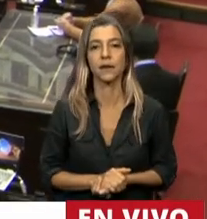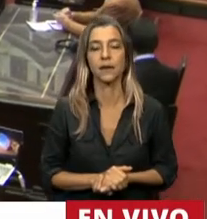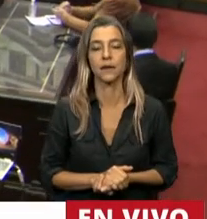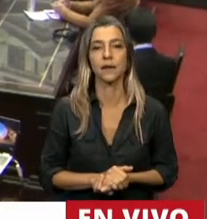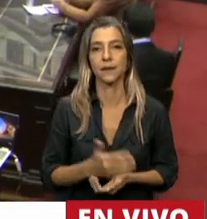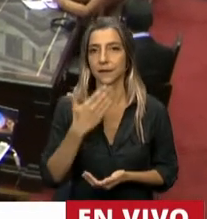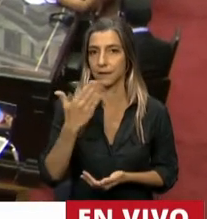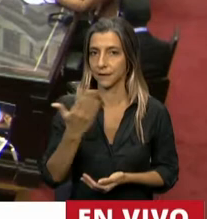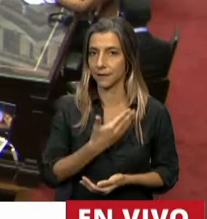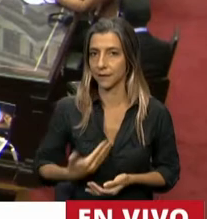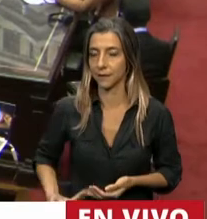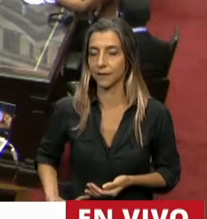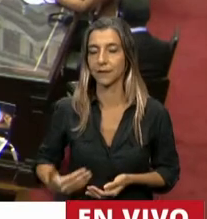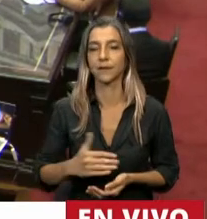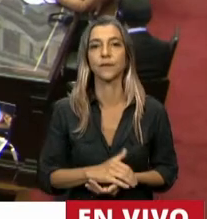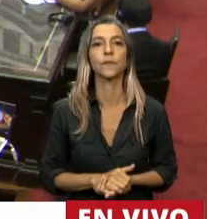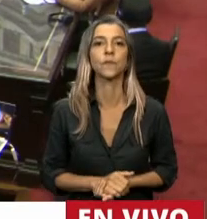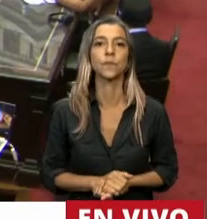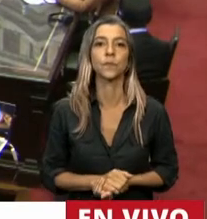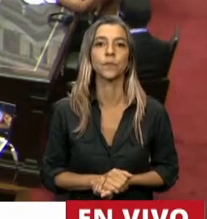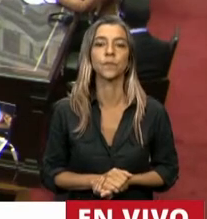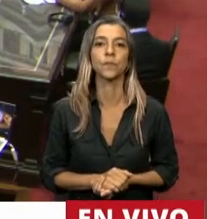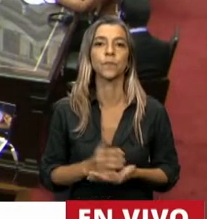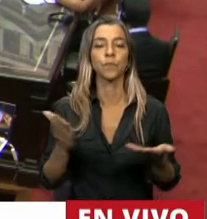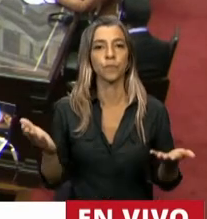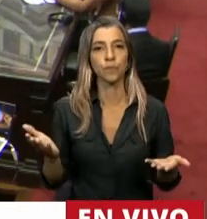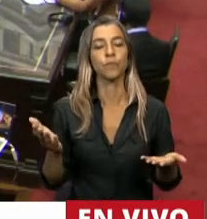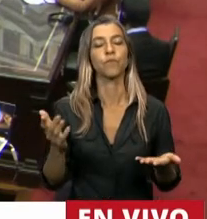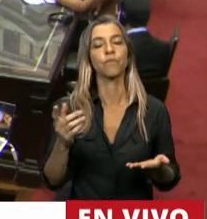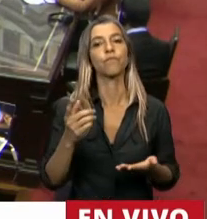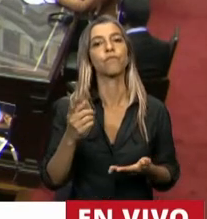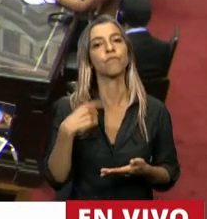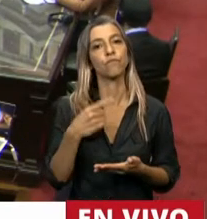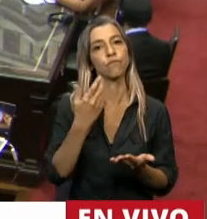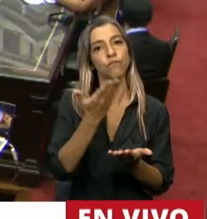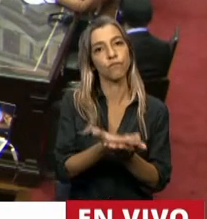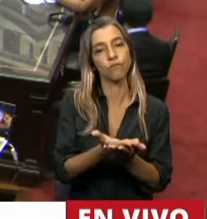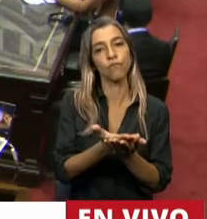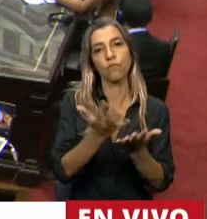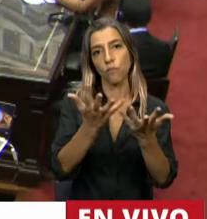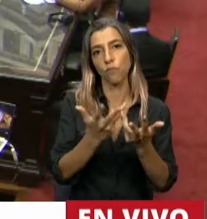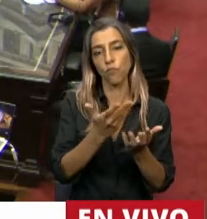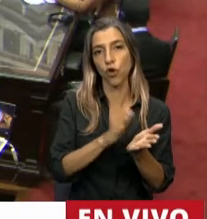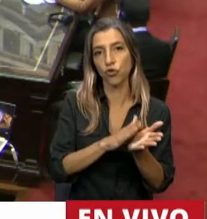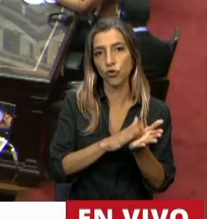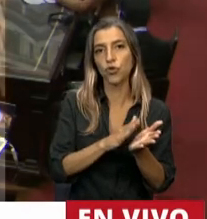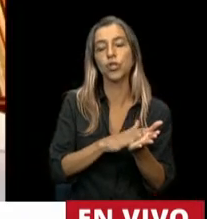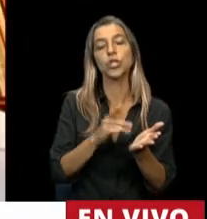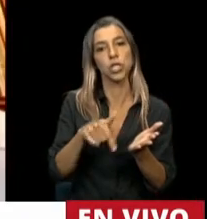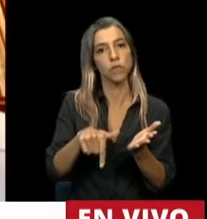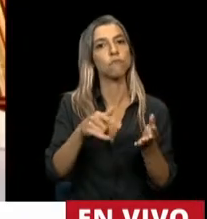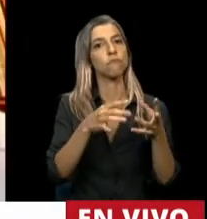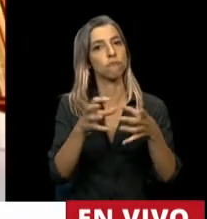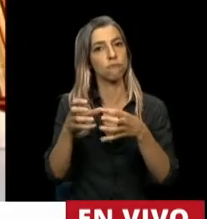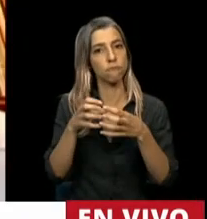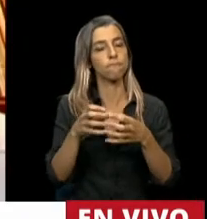Gracias, señor presidente. Al poner a consideración este proyecto, damos por sentado la